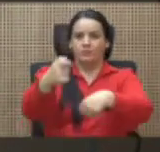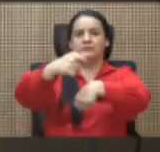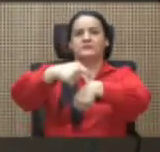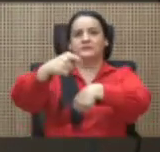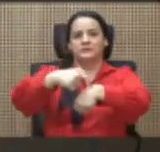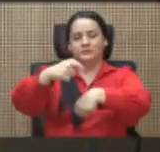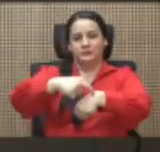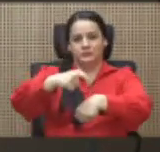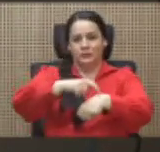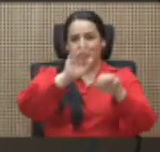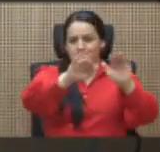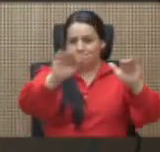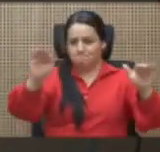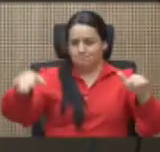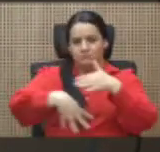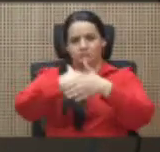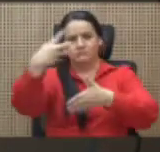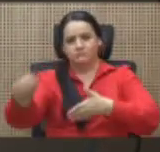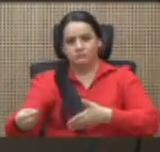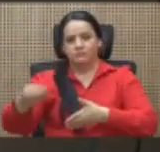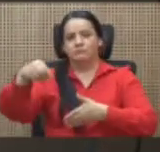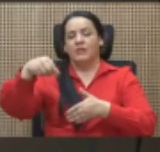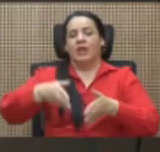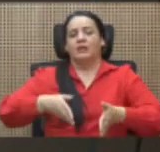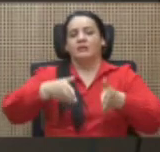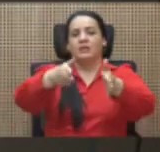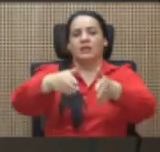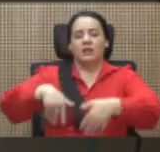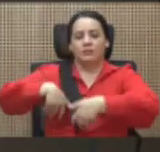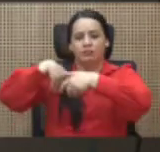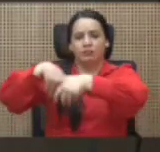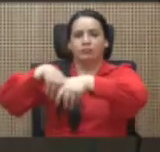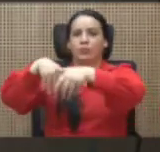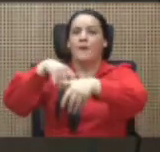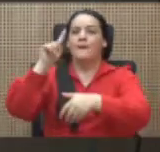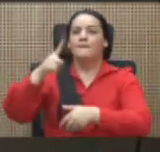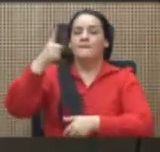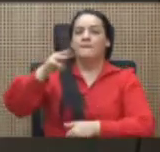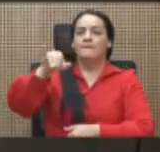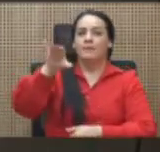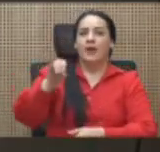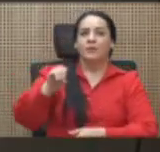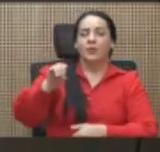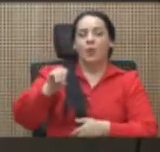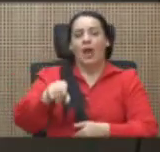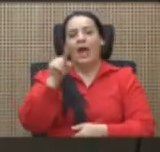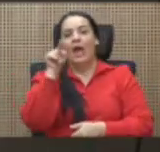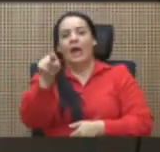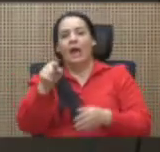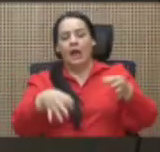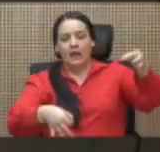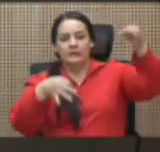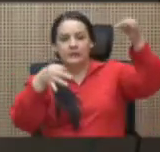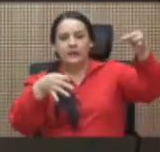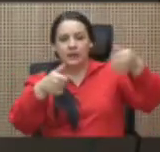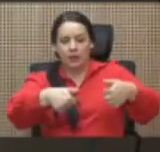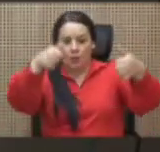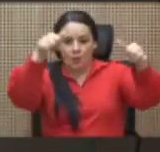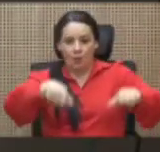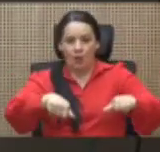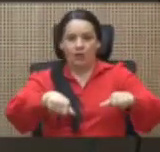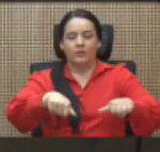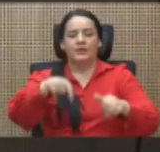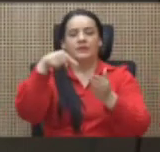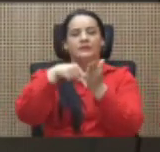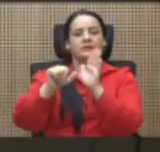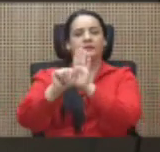las calles y marchar este 1 de mayo. Aquí está el acuerdo de esta Asamblea